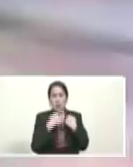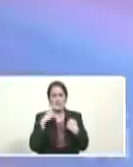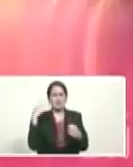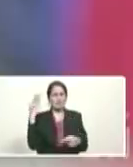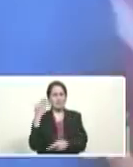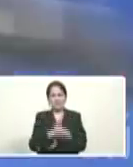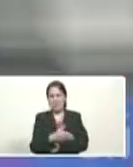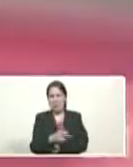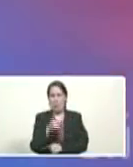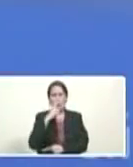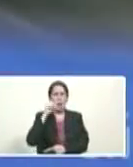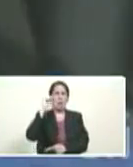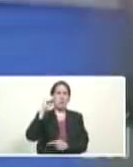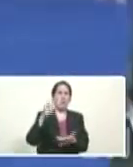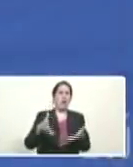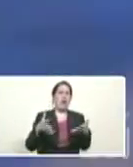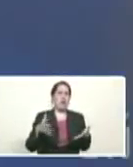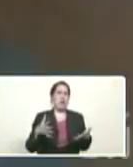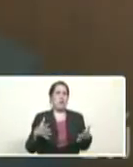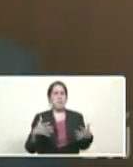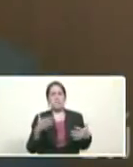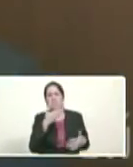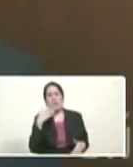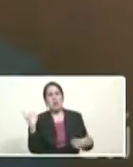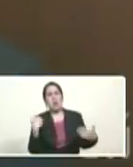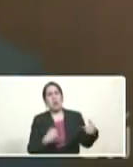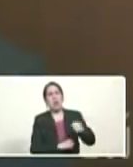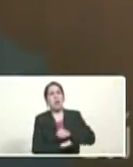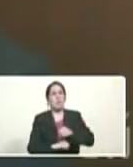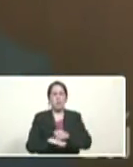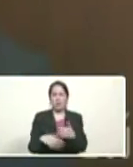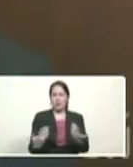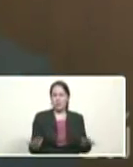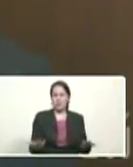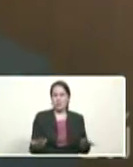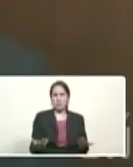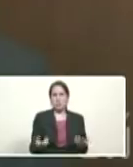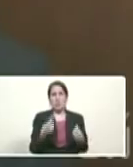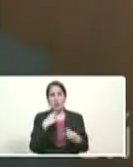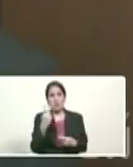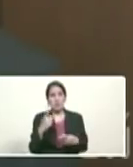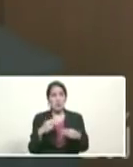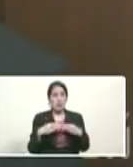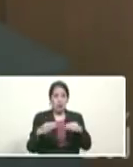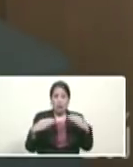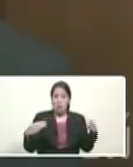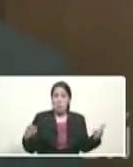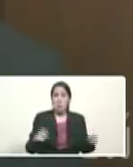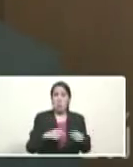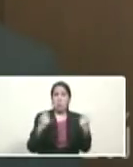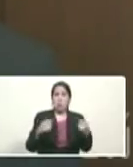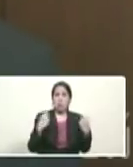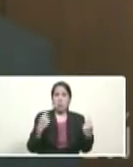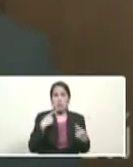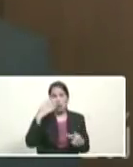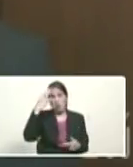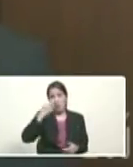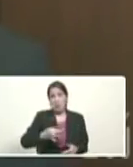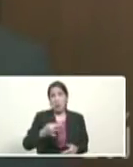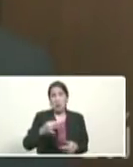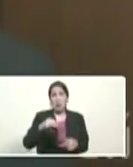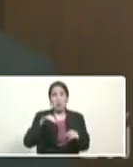de maduro para ganar simpatía que puede respaldo popular lo victimiza yo creo incluso que fue algo